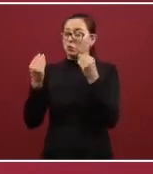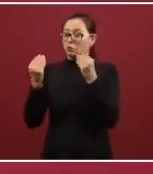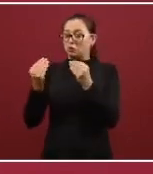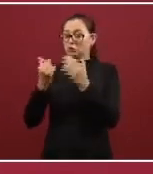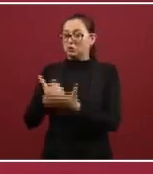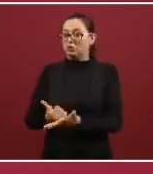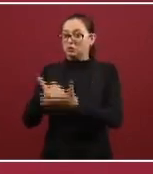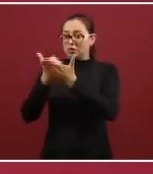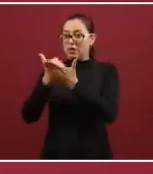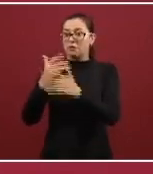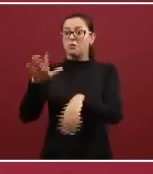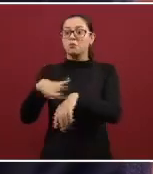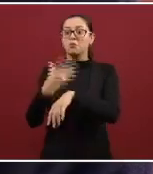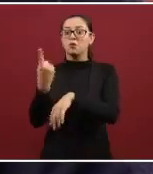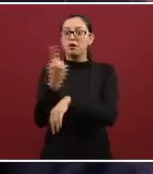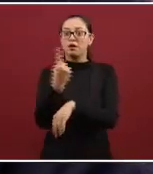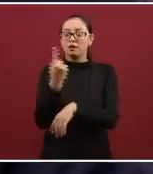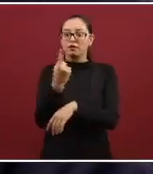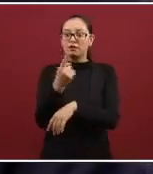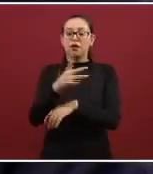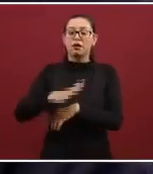evita inundaciones